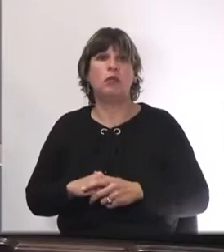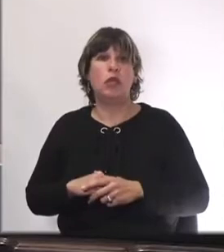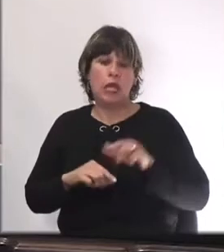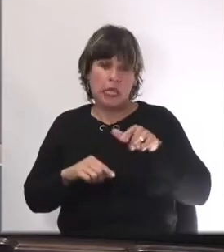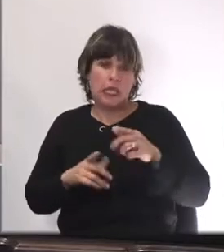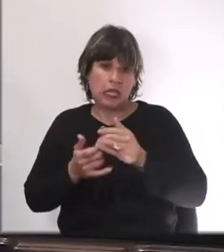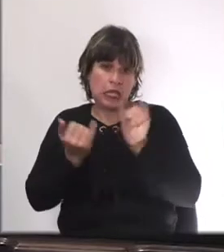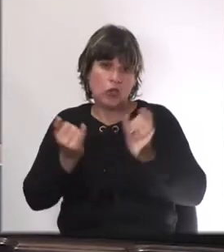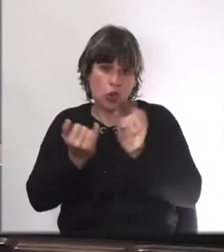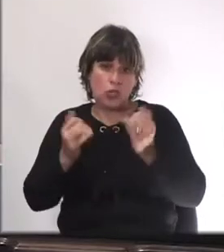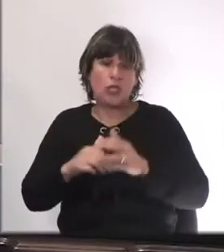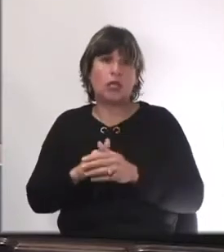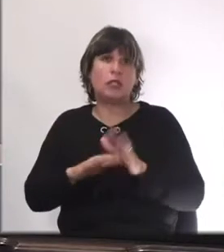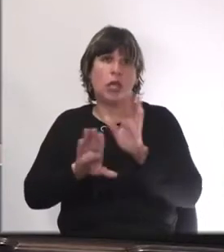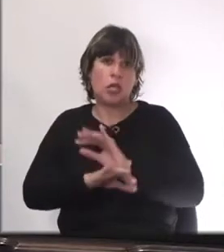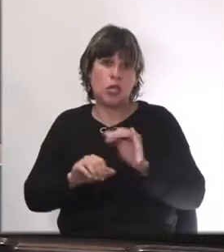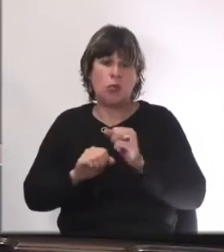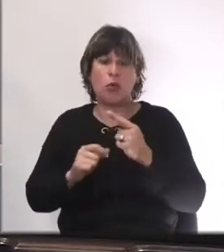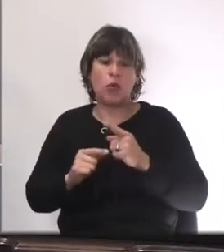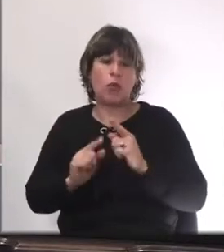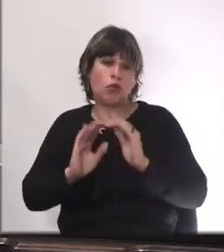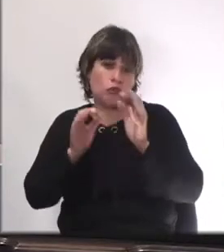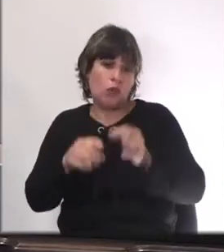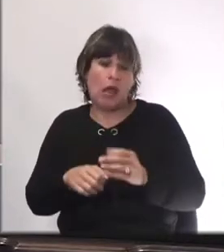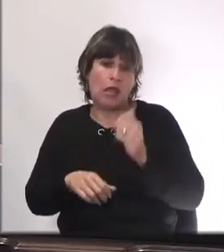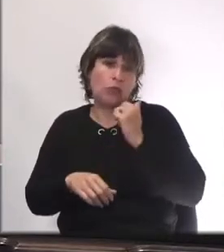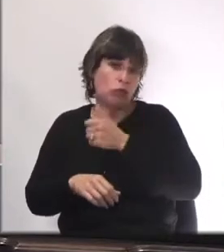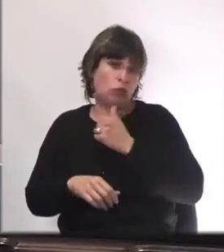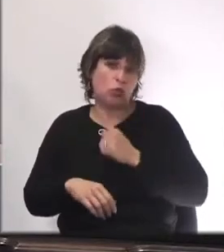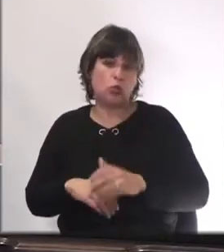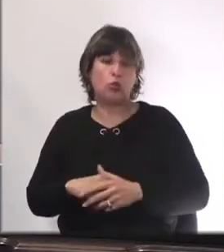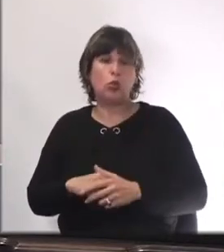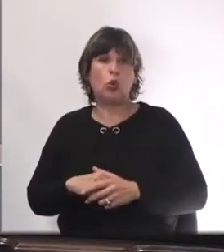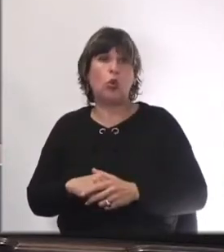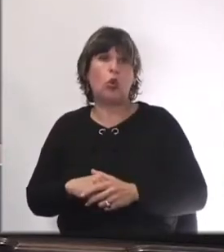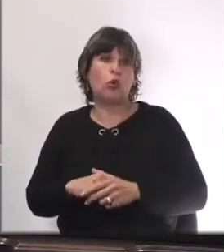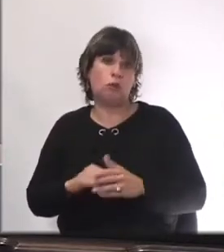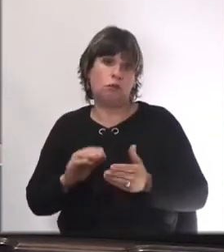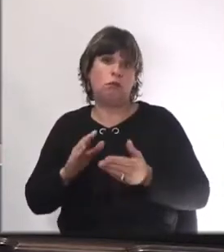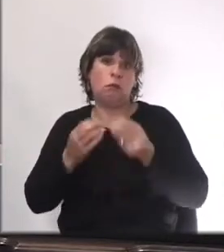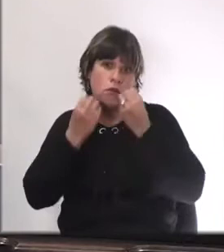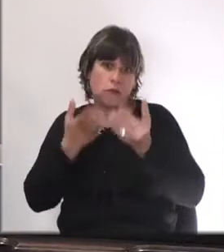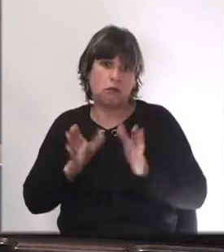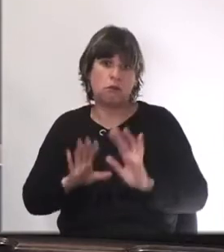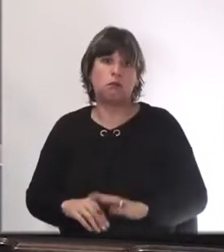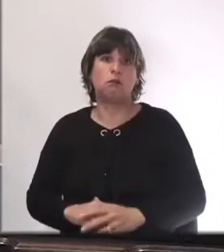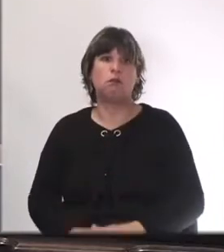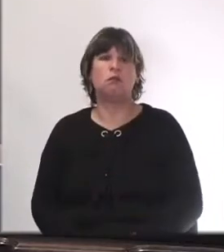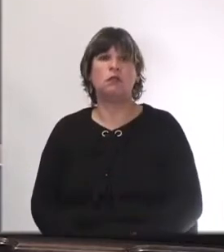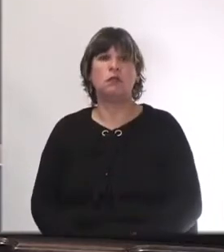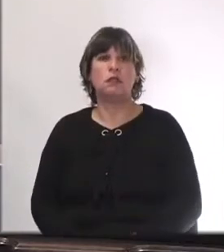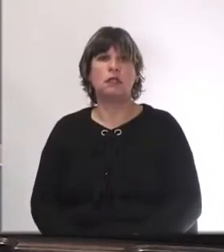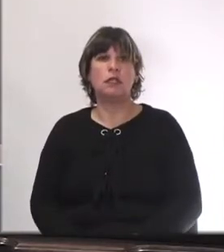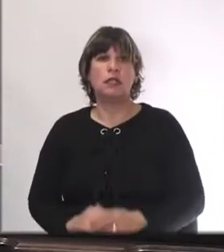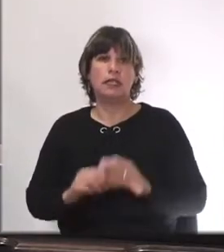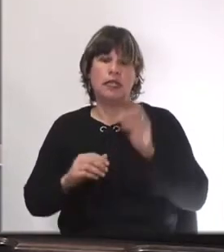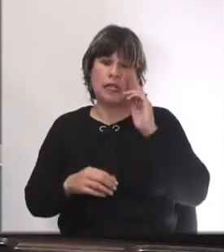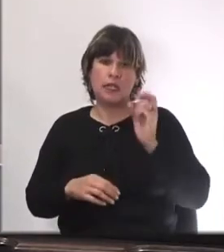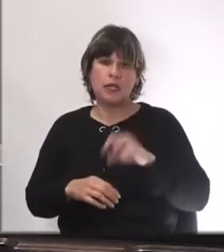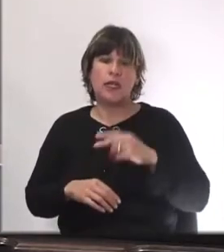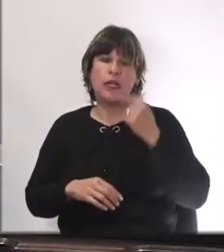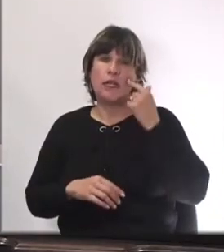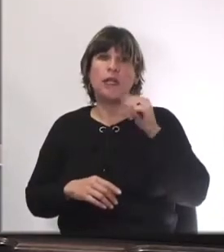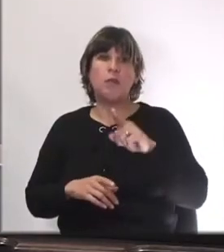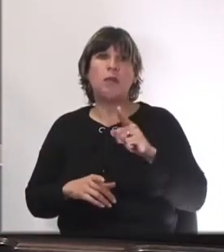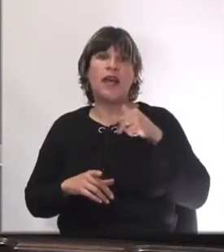estos días y podamos llegar a una solución más razonable. El plan de dignidad